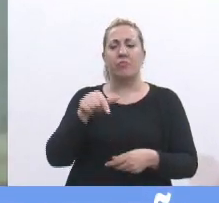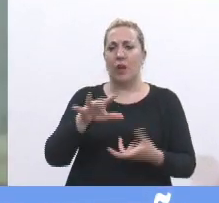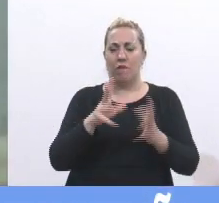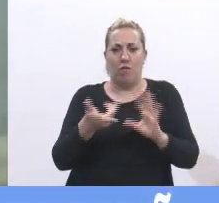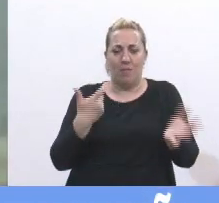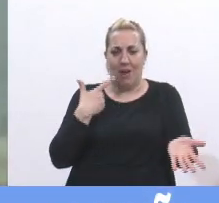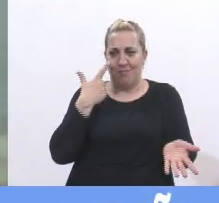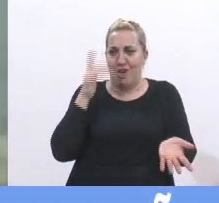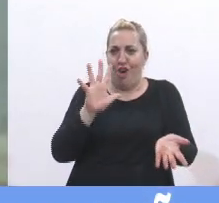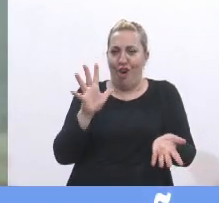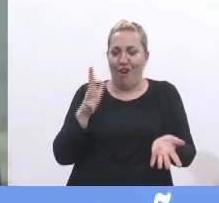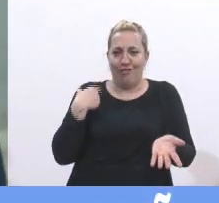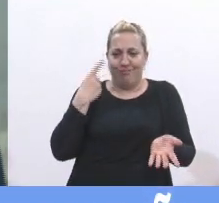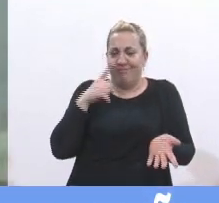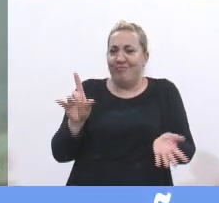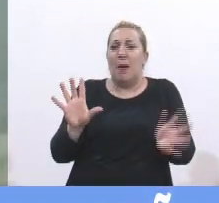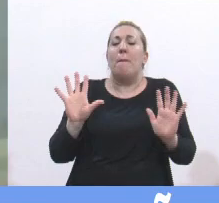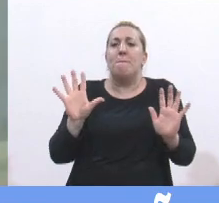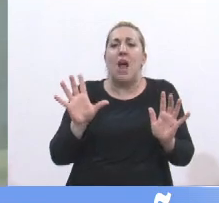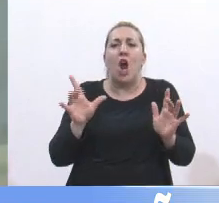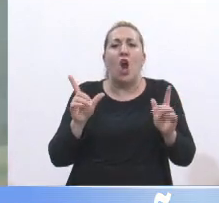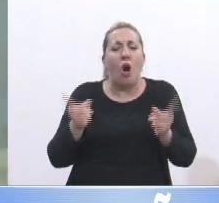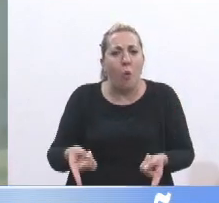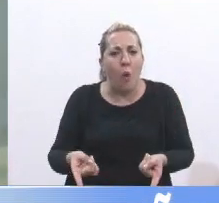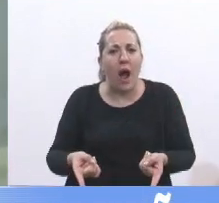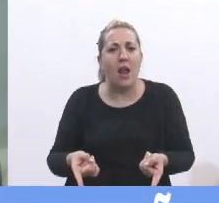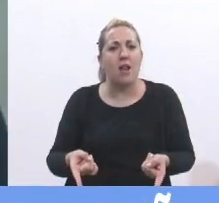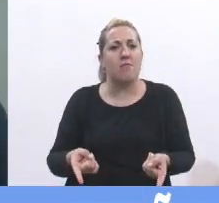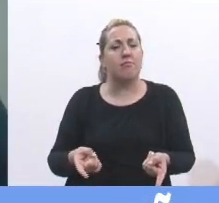desconociendo. Pero más allá de eso, presidente,